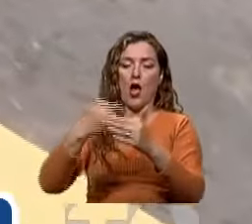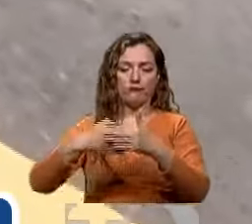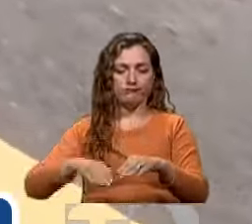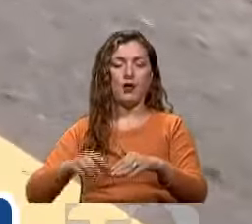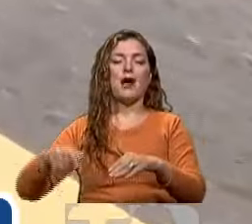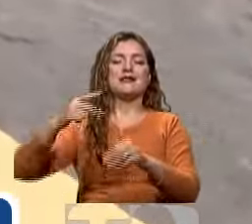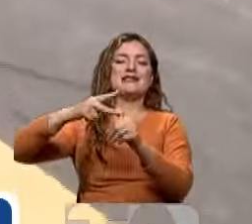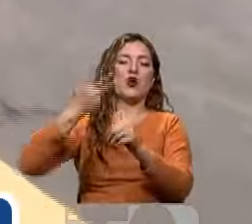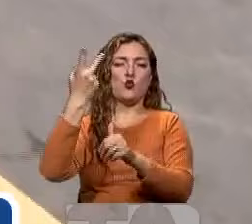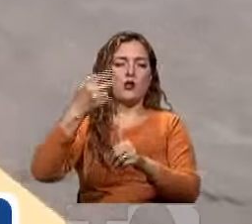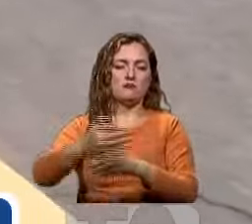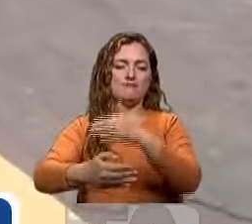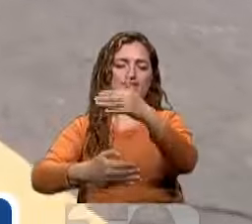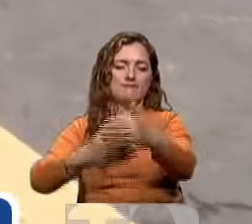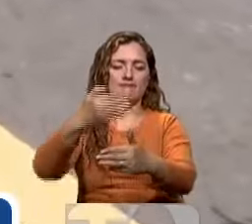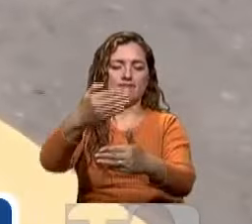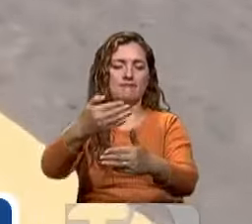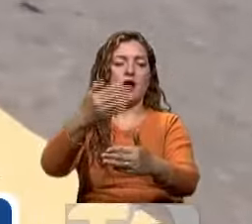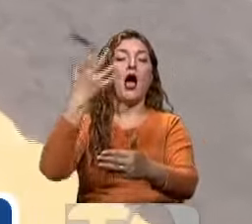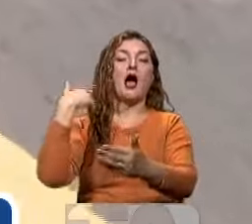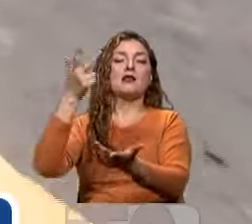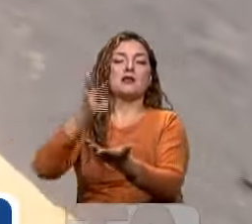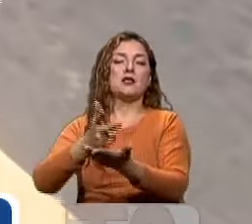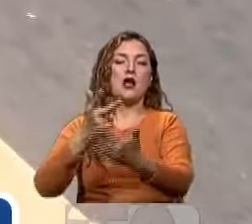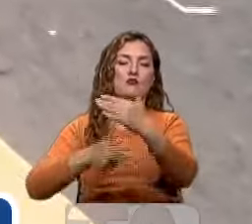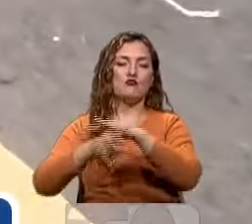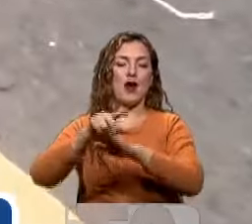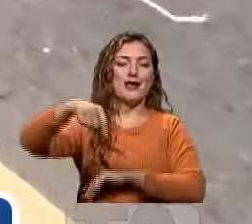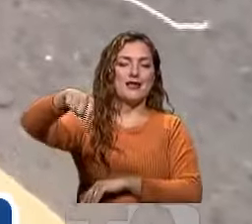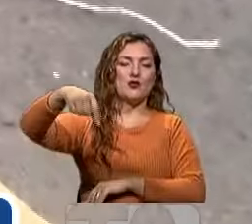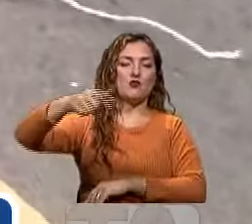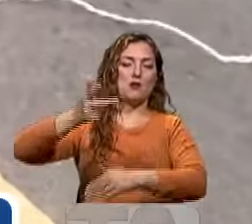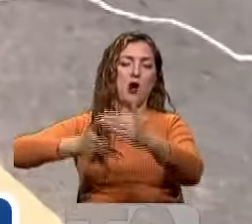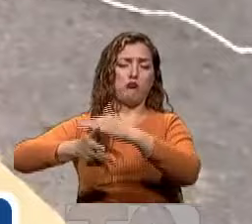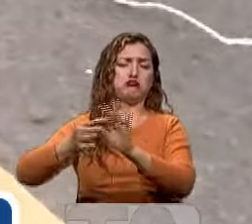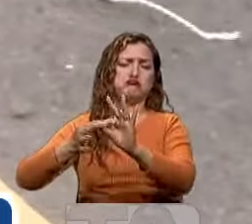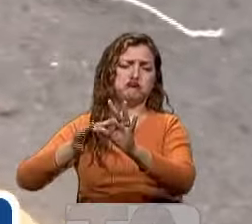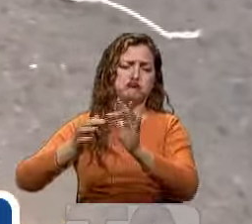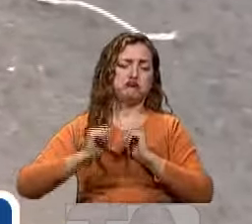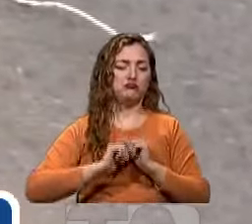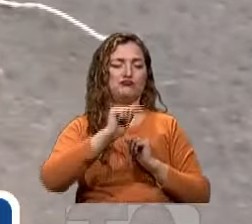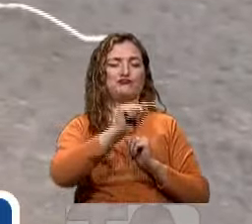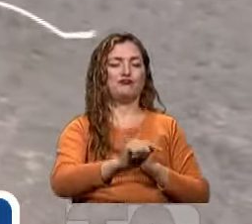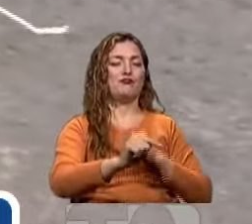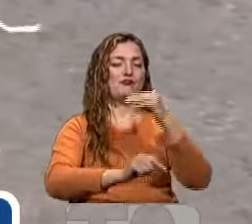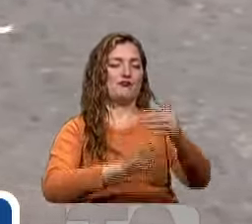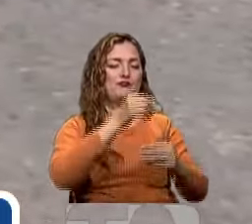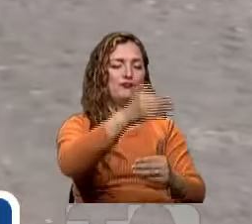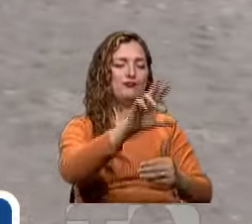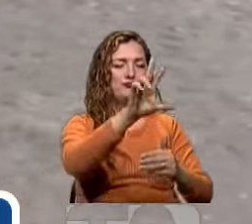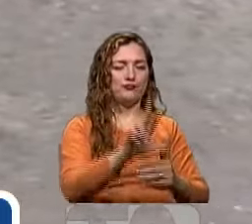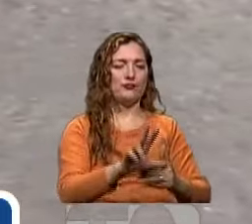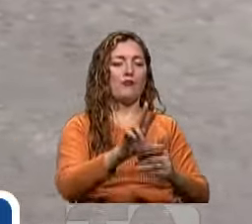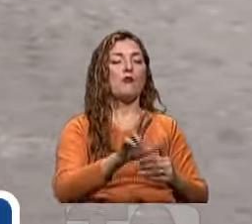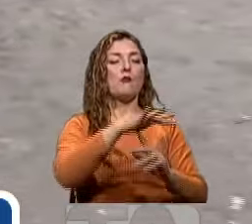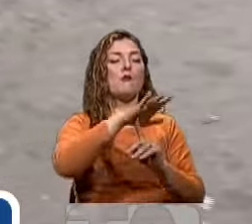intervenir en el terminal terrestre de Quitumbe. Ahí también tenemos parqueaderos. También en la tercera fase se nos viene el Padre Carolo